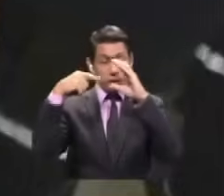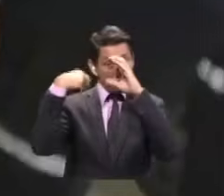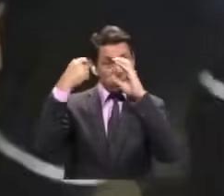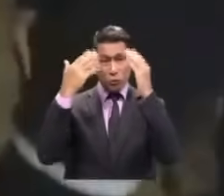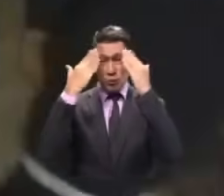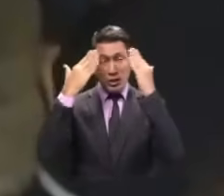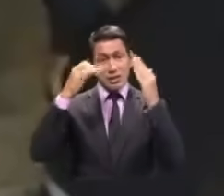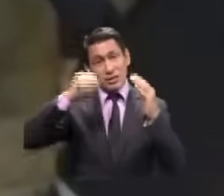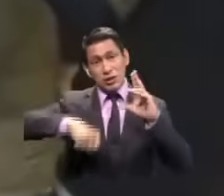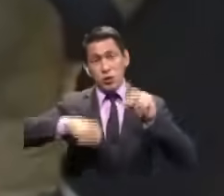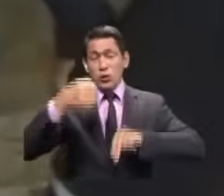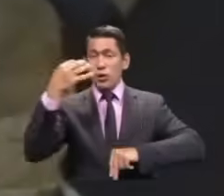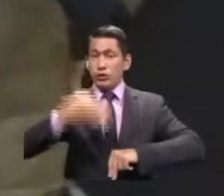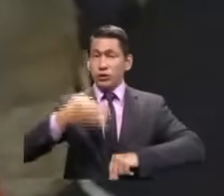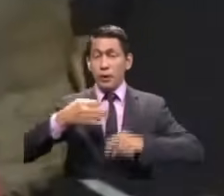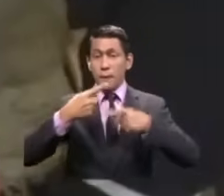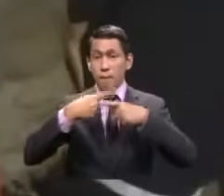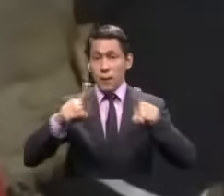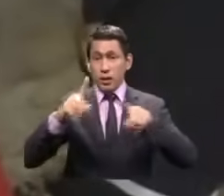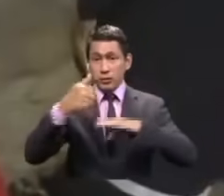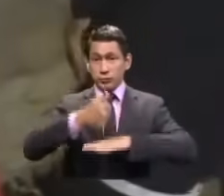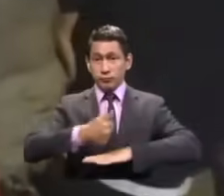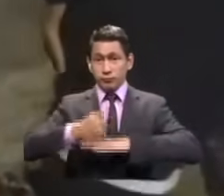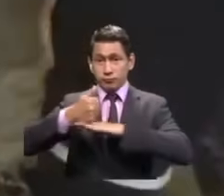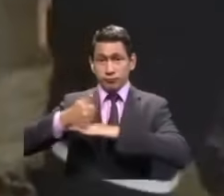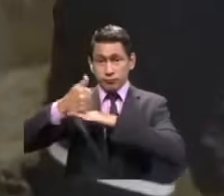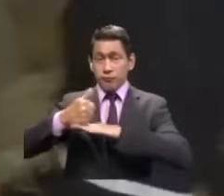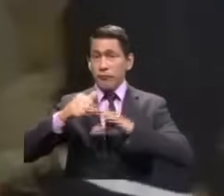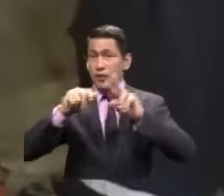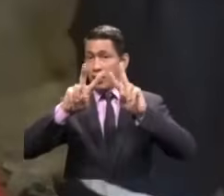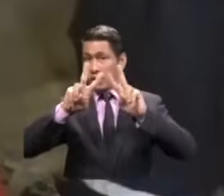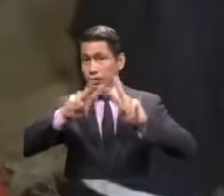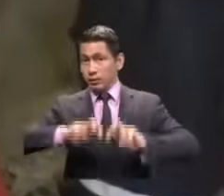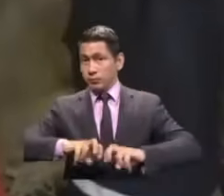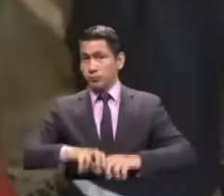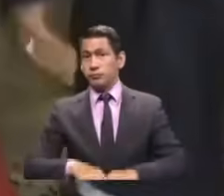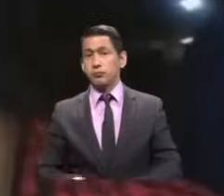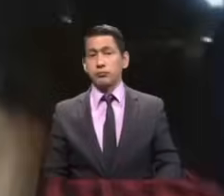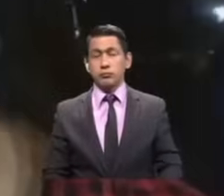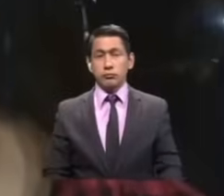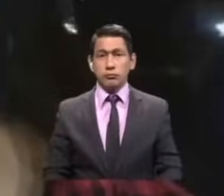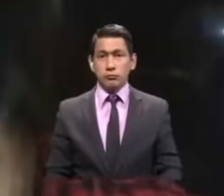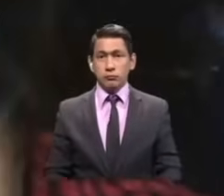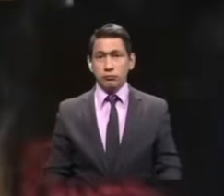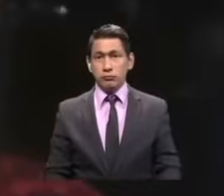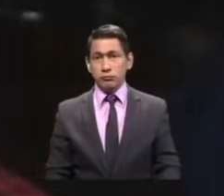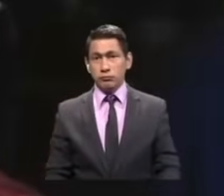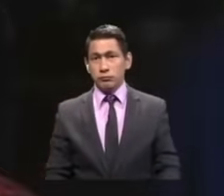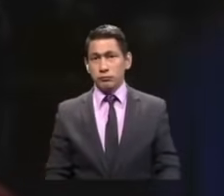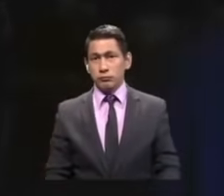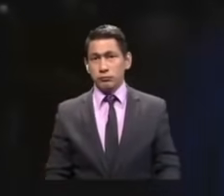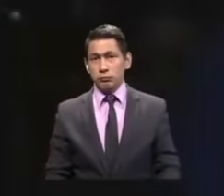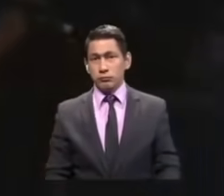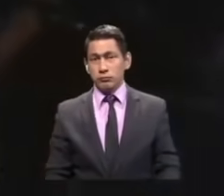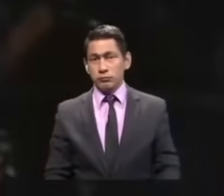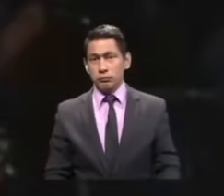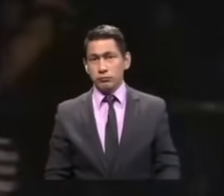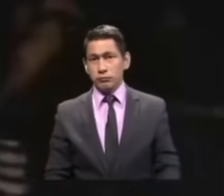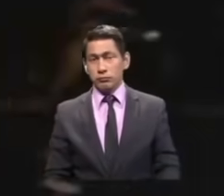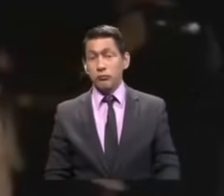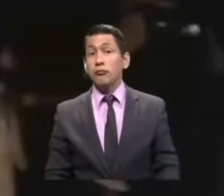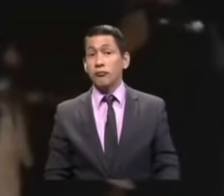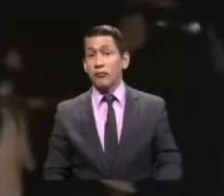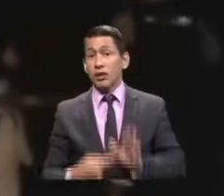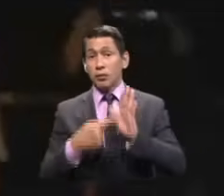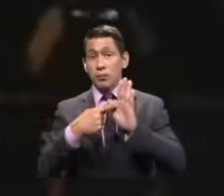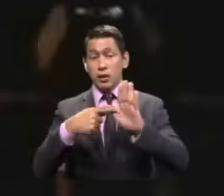que permitan realizar un análisis del material encontrado en el foro. Bueno, seguimos de cerca con una cinta de seguridad para